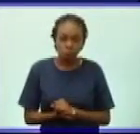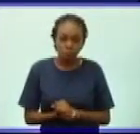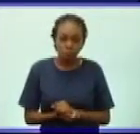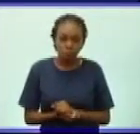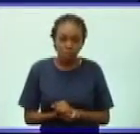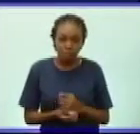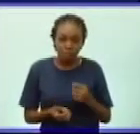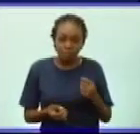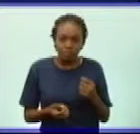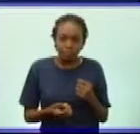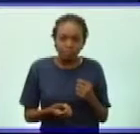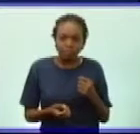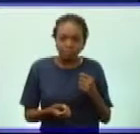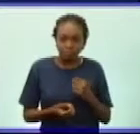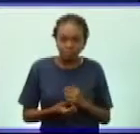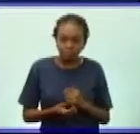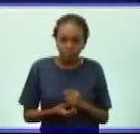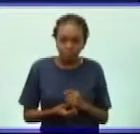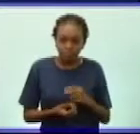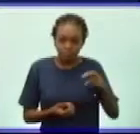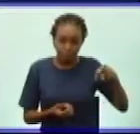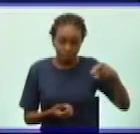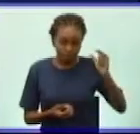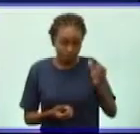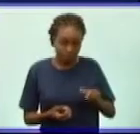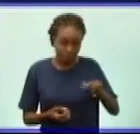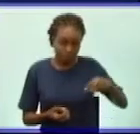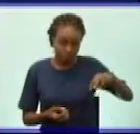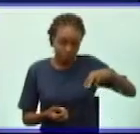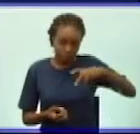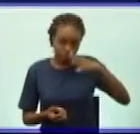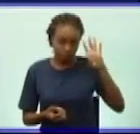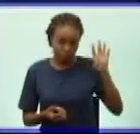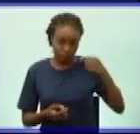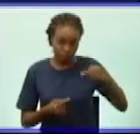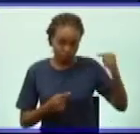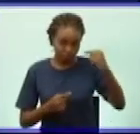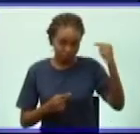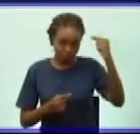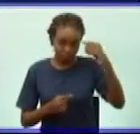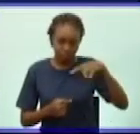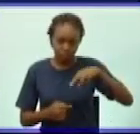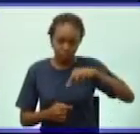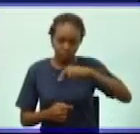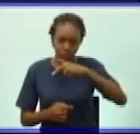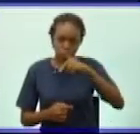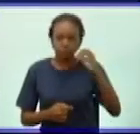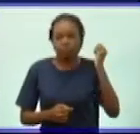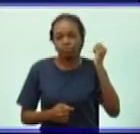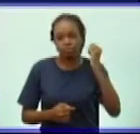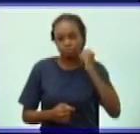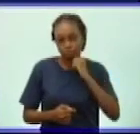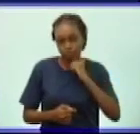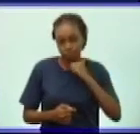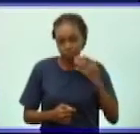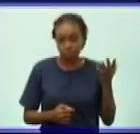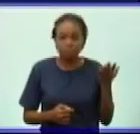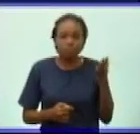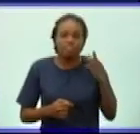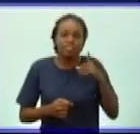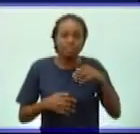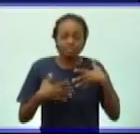potencia cuando la persona sube los 4 pisos era superior que cuando iba